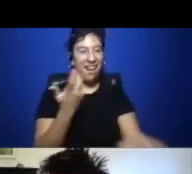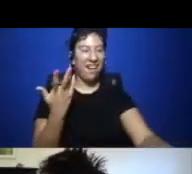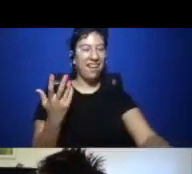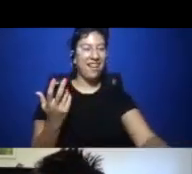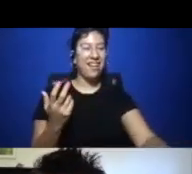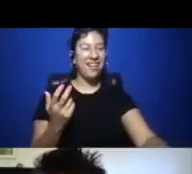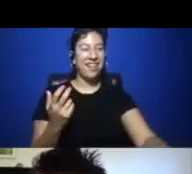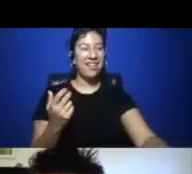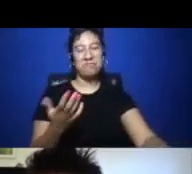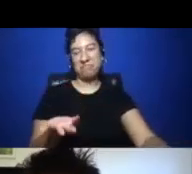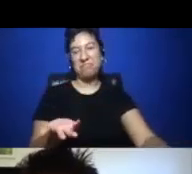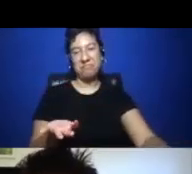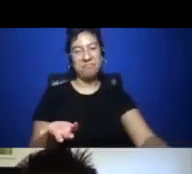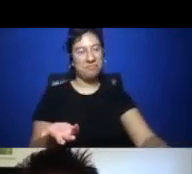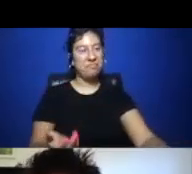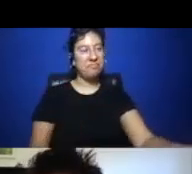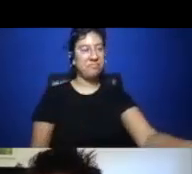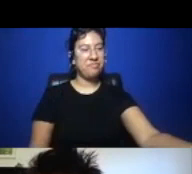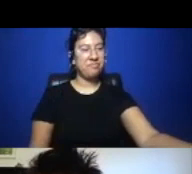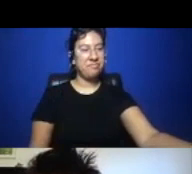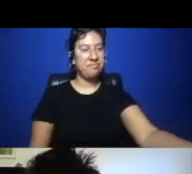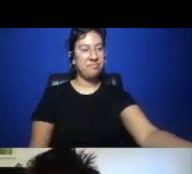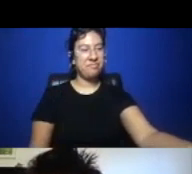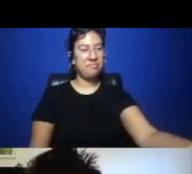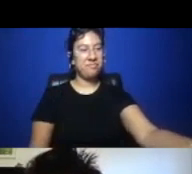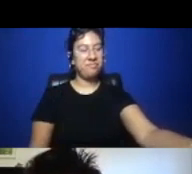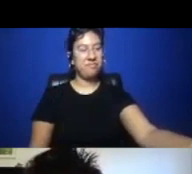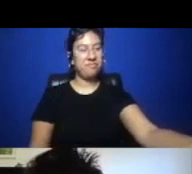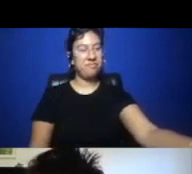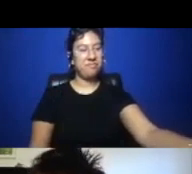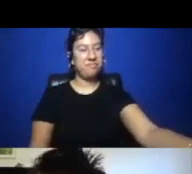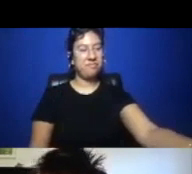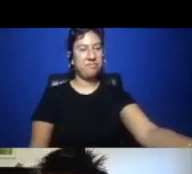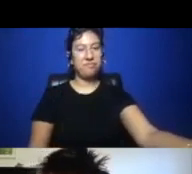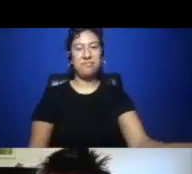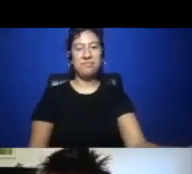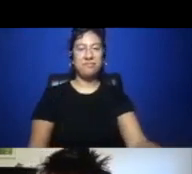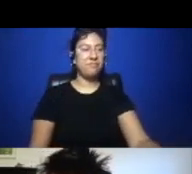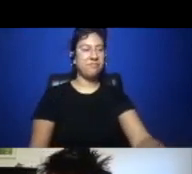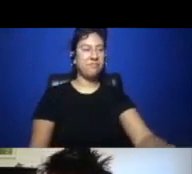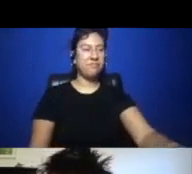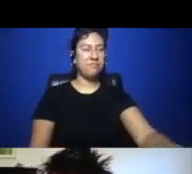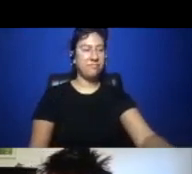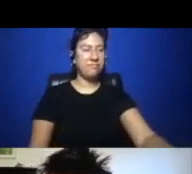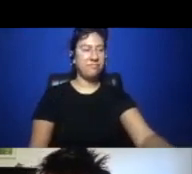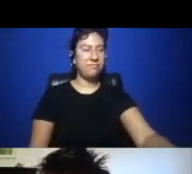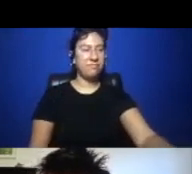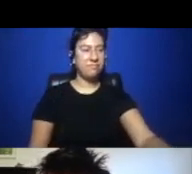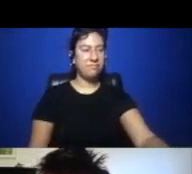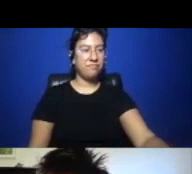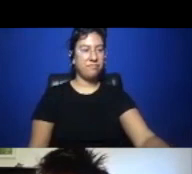sea, quizá puede ser una contraseña que yo he escogido en el pasado, pero no veo ninguna en particular.